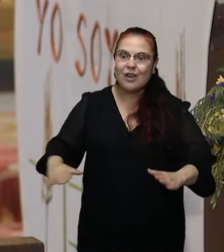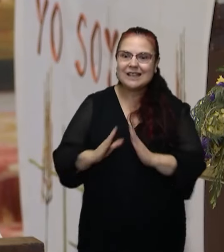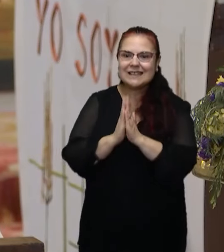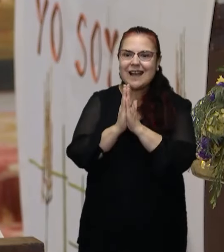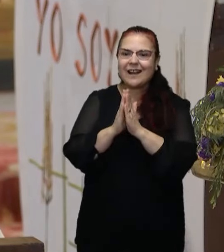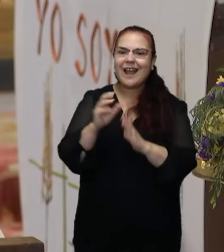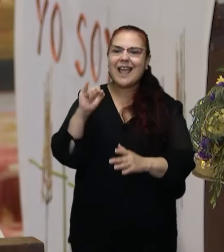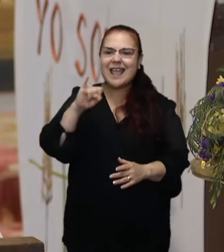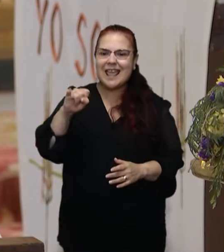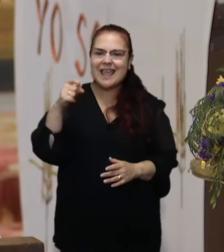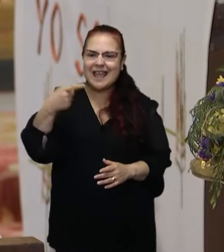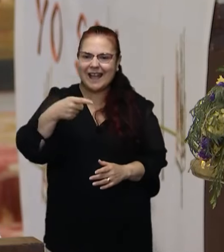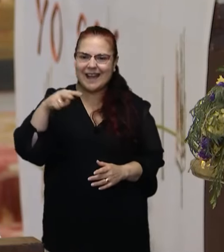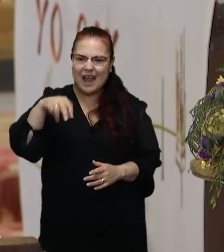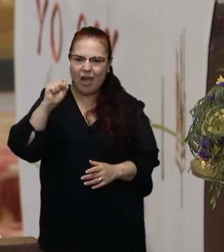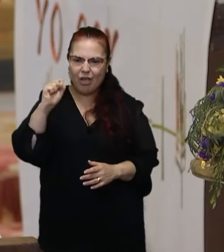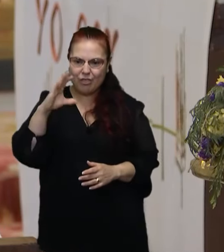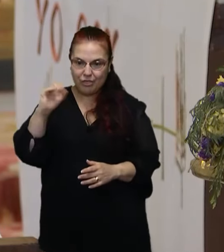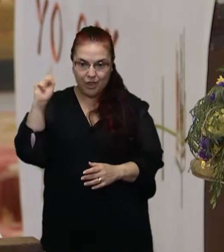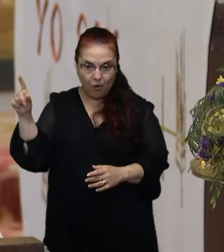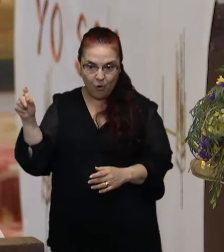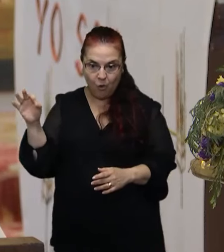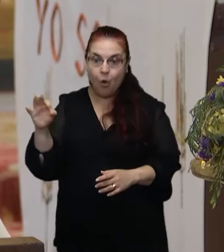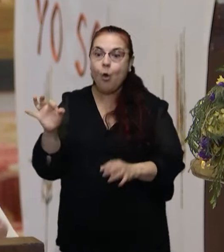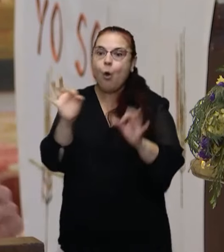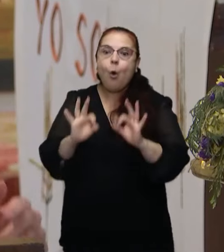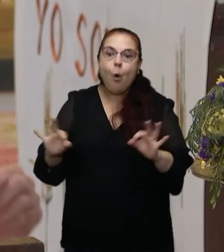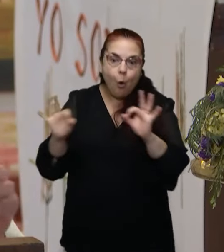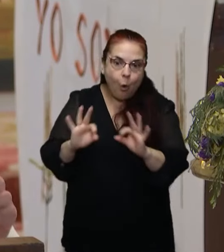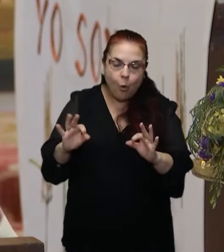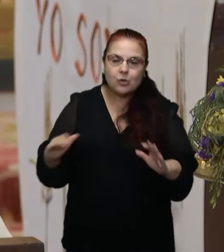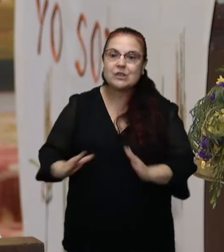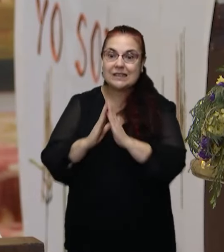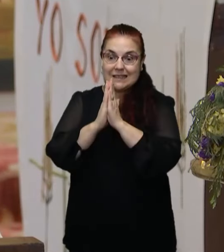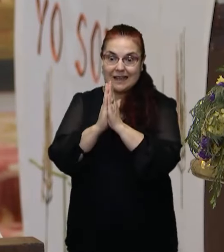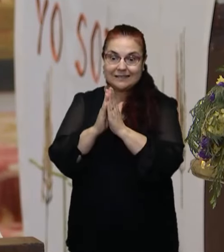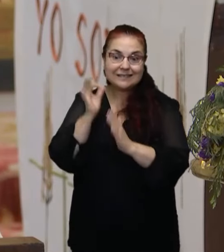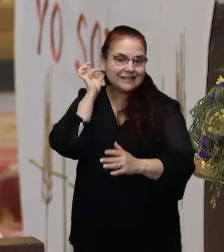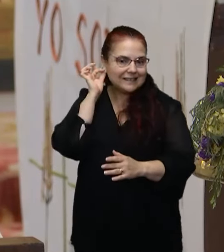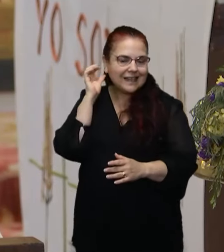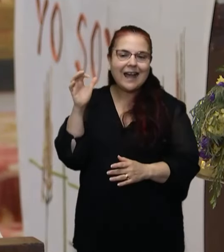llegó a ser Santa Teresa? ¿Qué camino es ese?